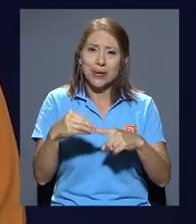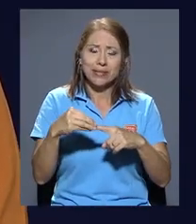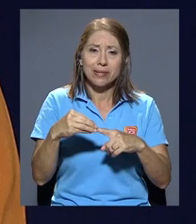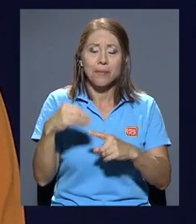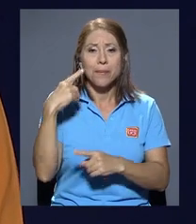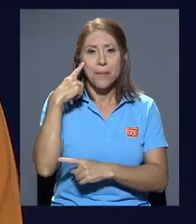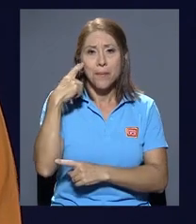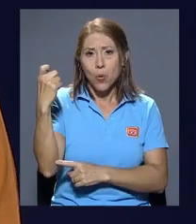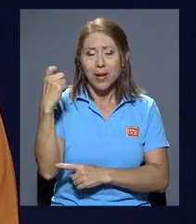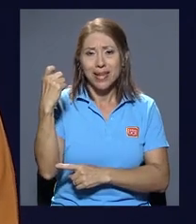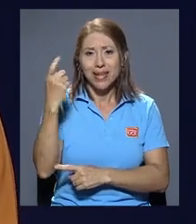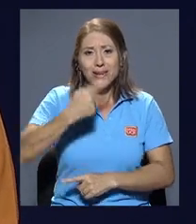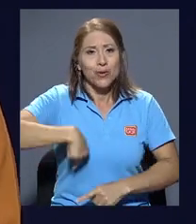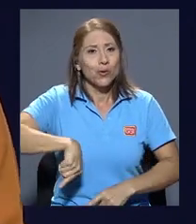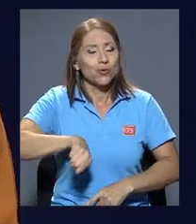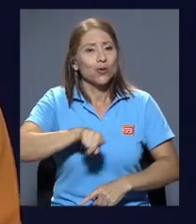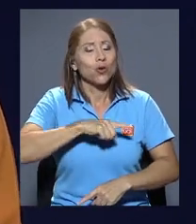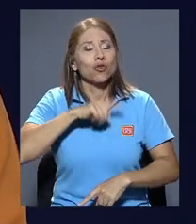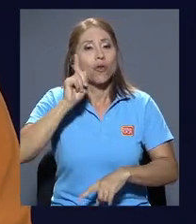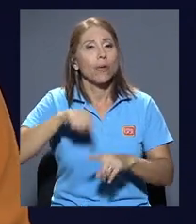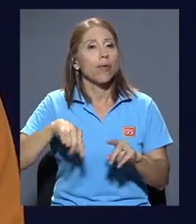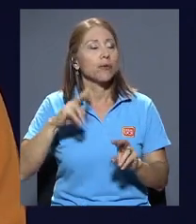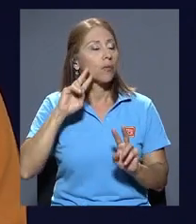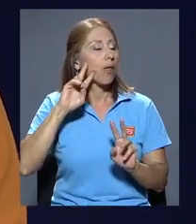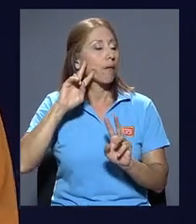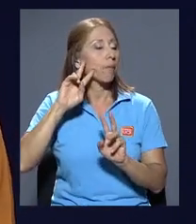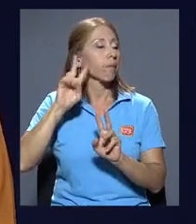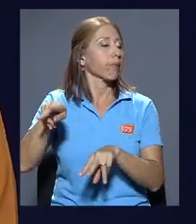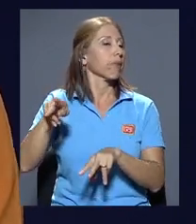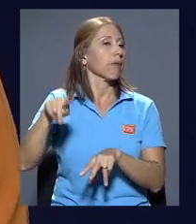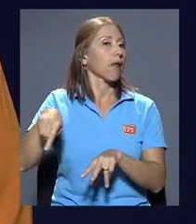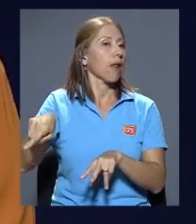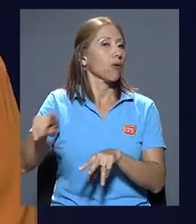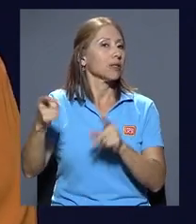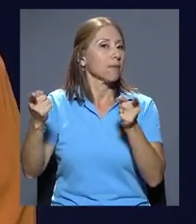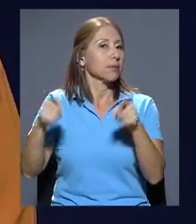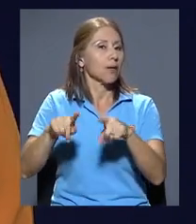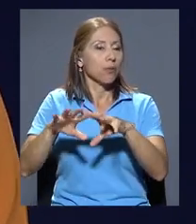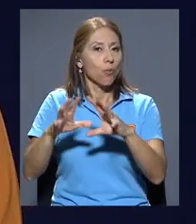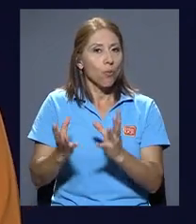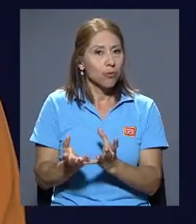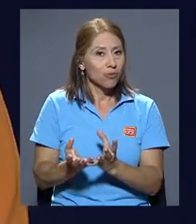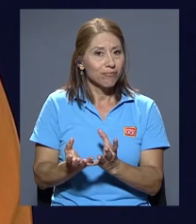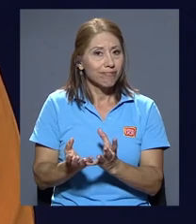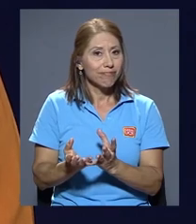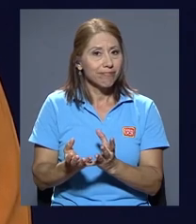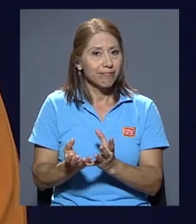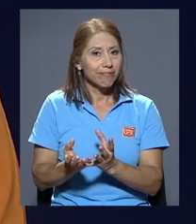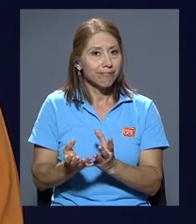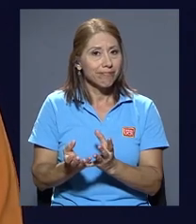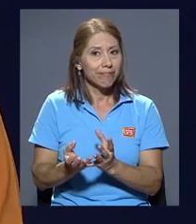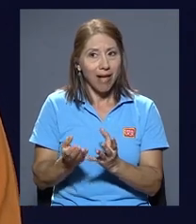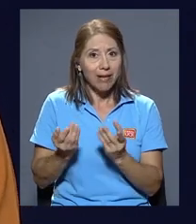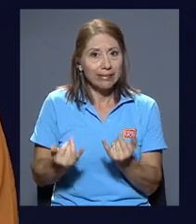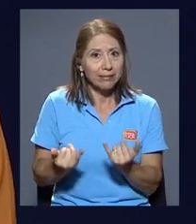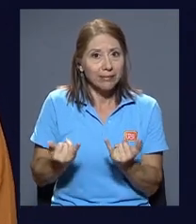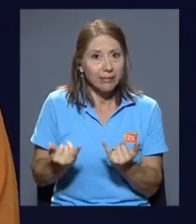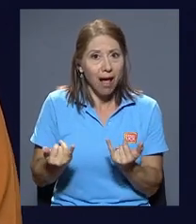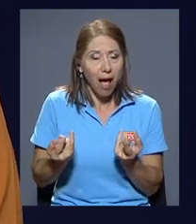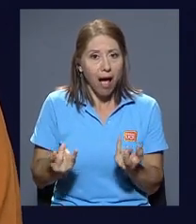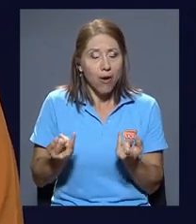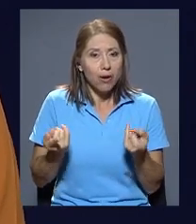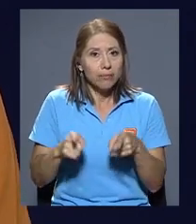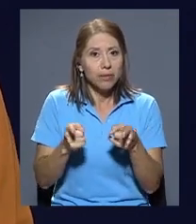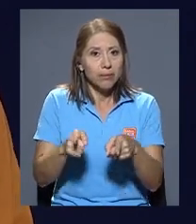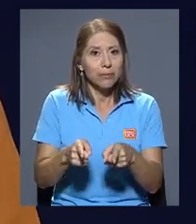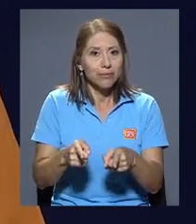hacer caso omiso a lo que está tomando el mundo en el contexto inmediato en el que nos encontramos. Creo que con la